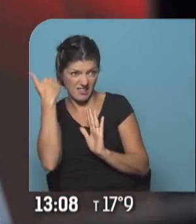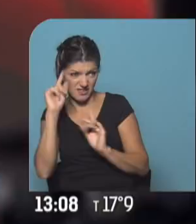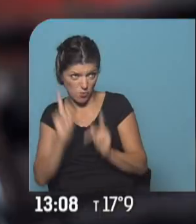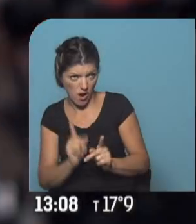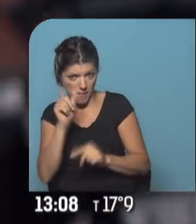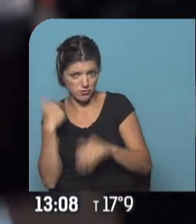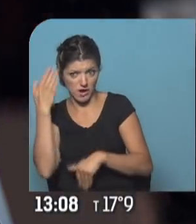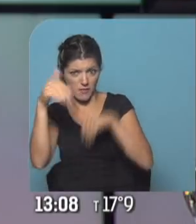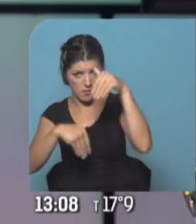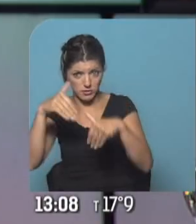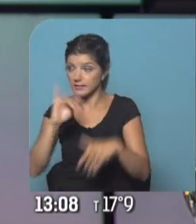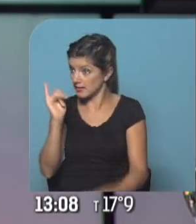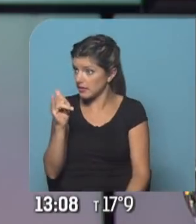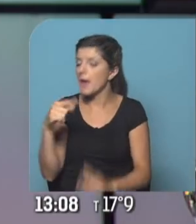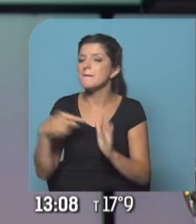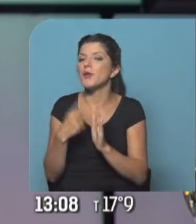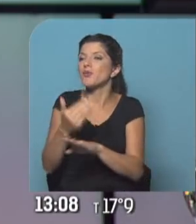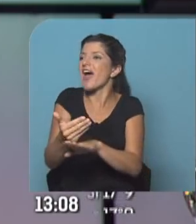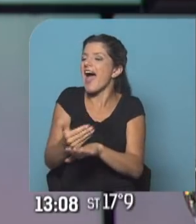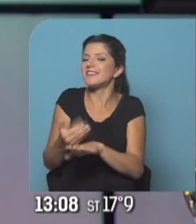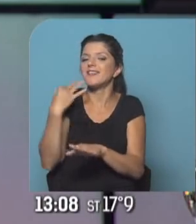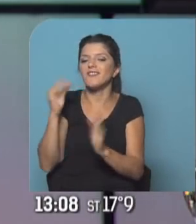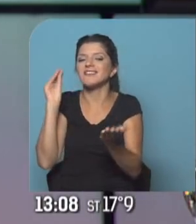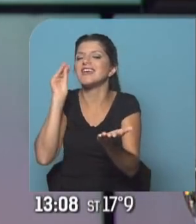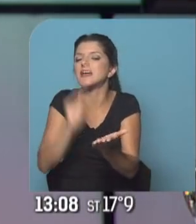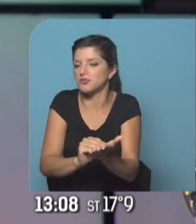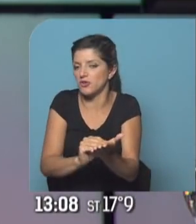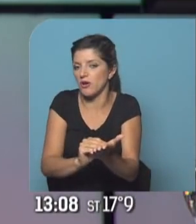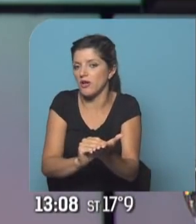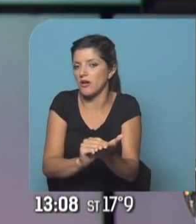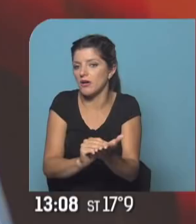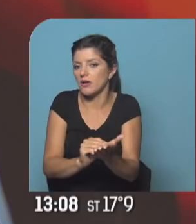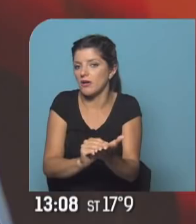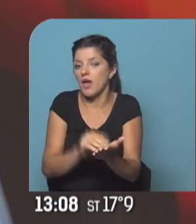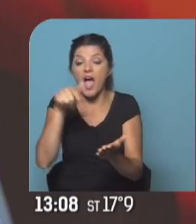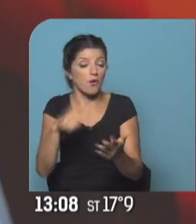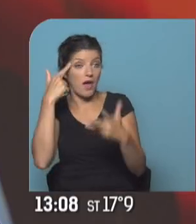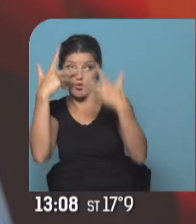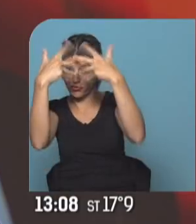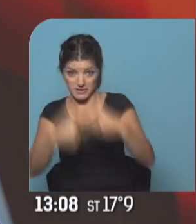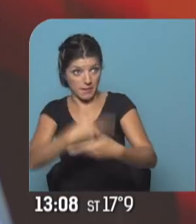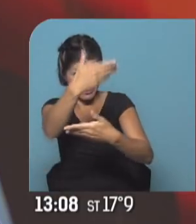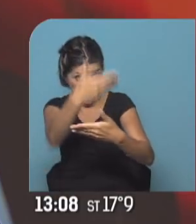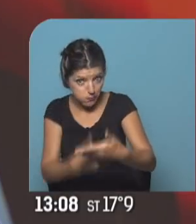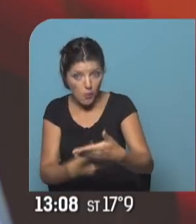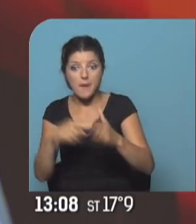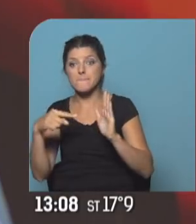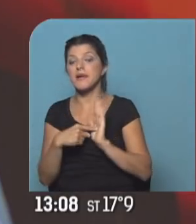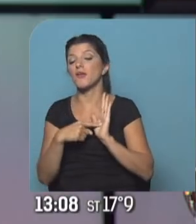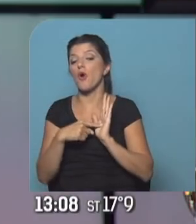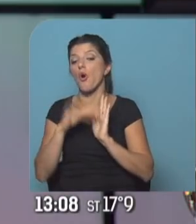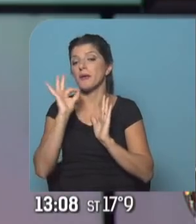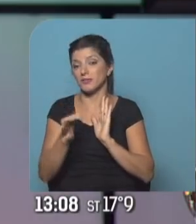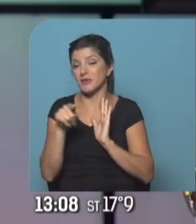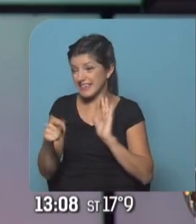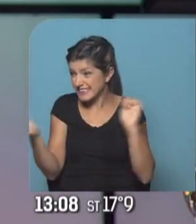Era baja igual, pero no está mal. Había que inscribirse. Sí. Y ahora están en el padrón automáticamente, pero el voto es obligatorio. Ese